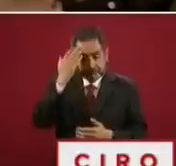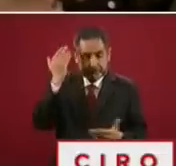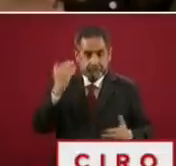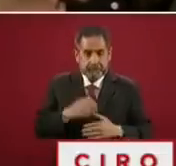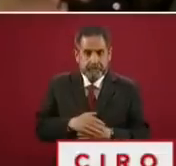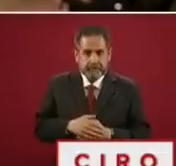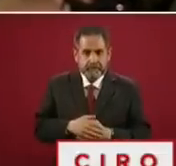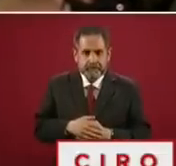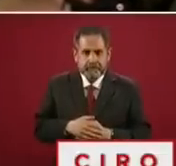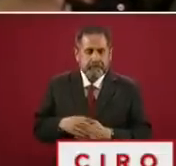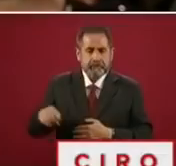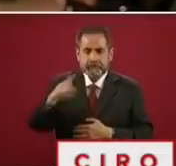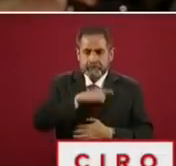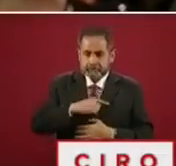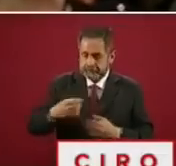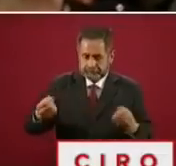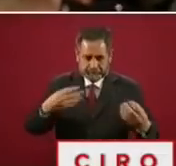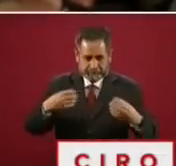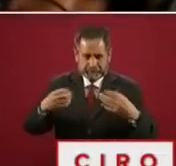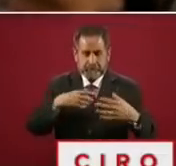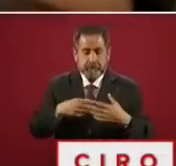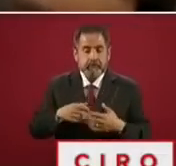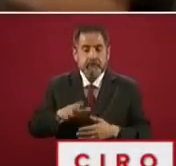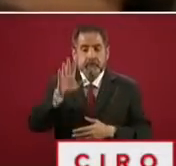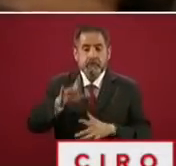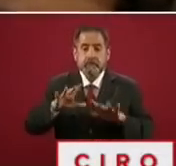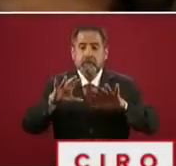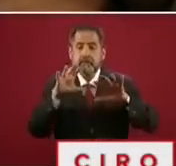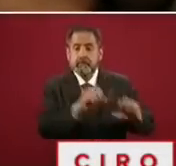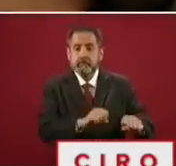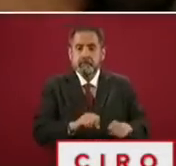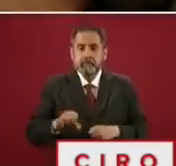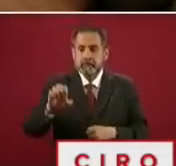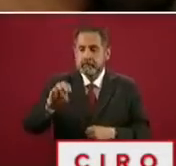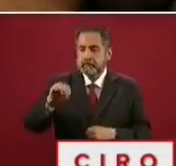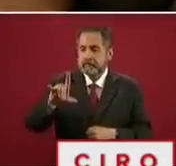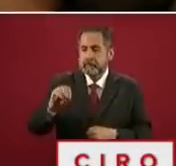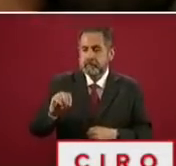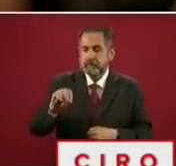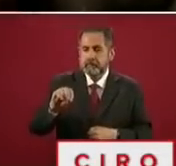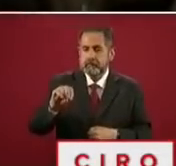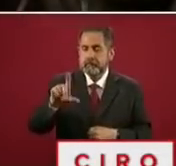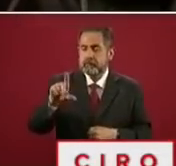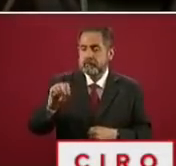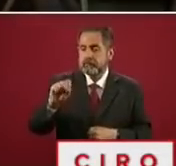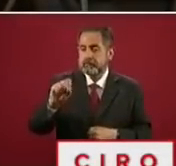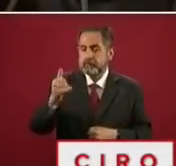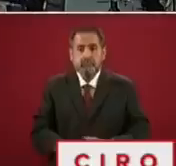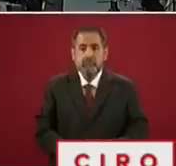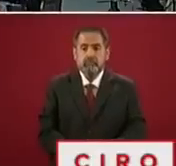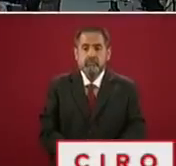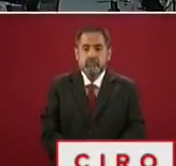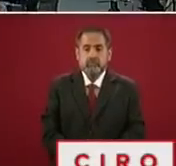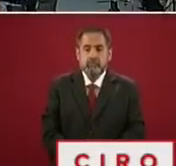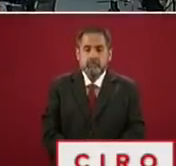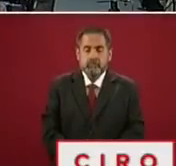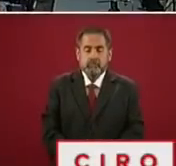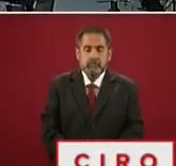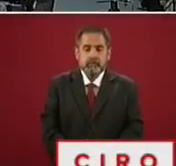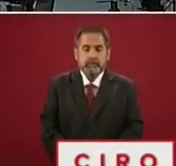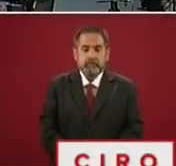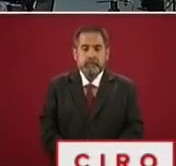Ya nos cayó a todos la noticia también de que al parecer detuvieron a Emilio Lozoya en España. Si tiene también algún comentario.